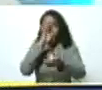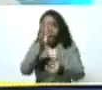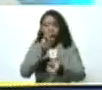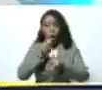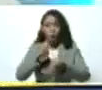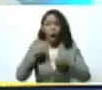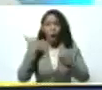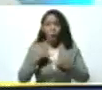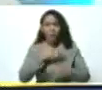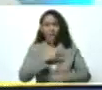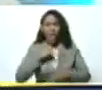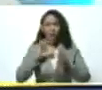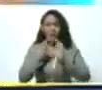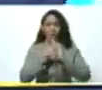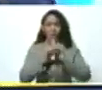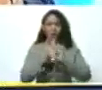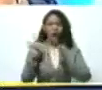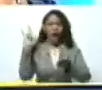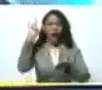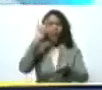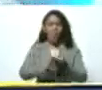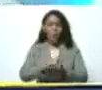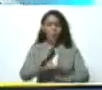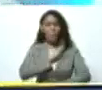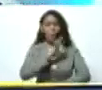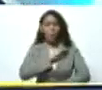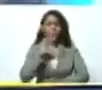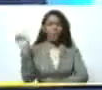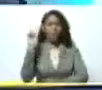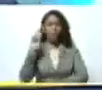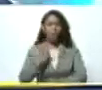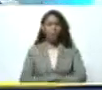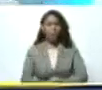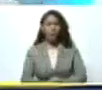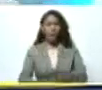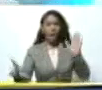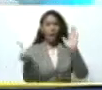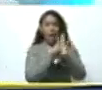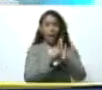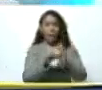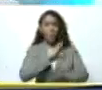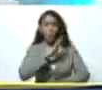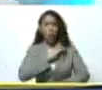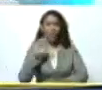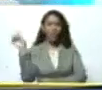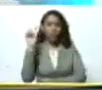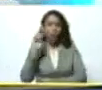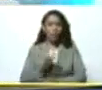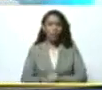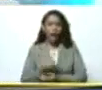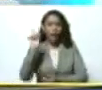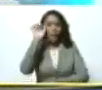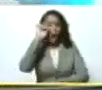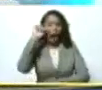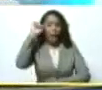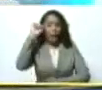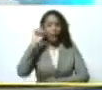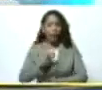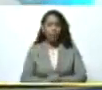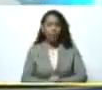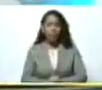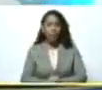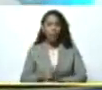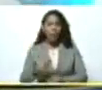y ahora pretenden robarnos un avión propiedad de Venezuela, legalmente propiedad de Venezuela en Argentina,